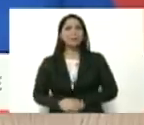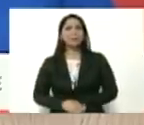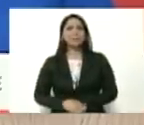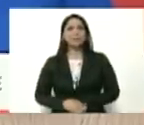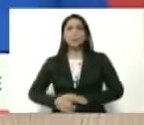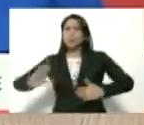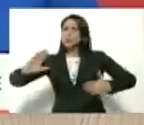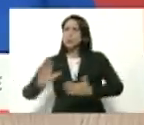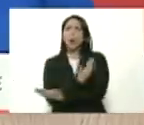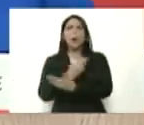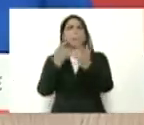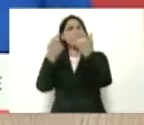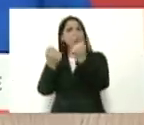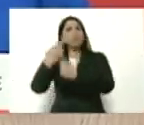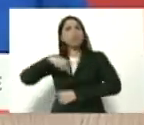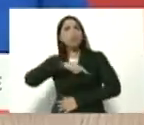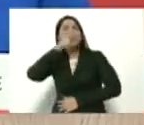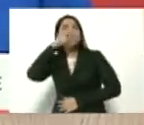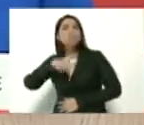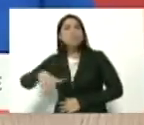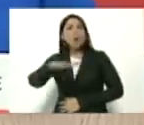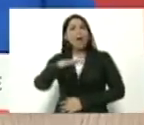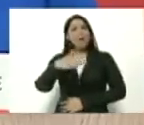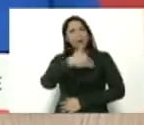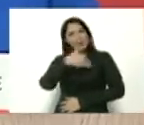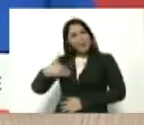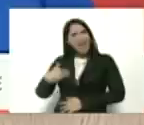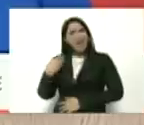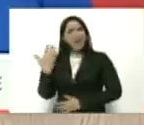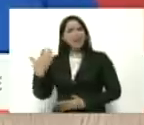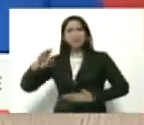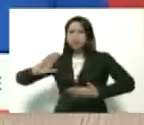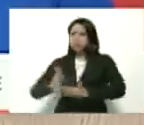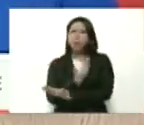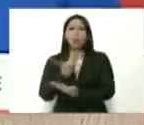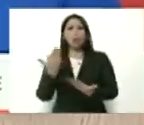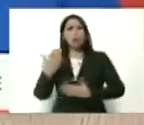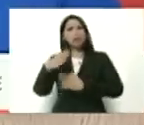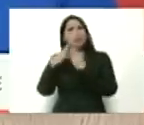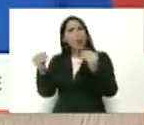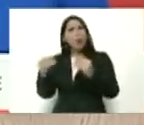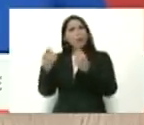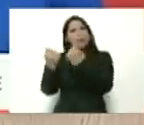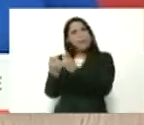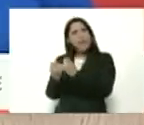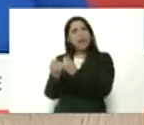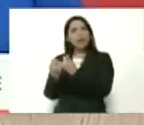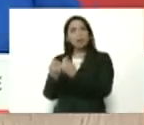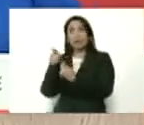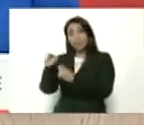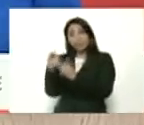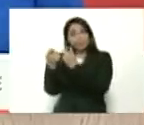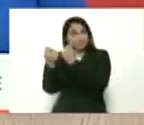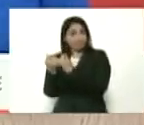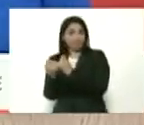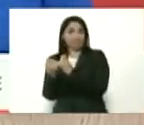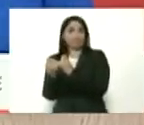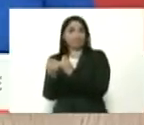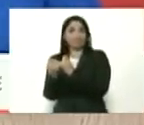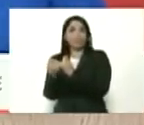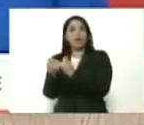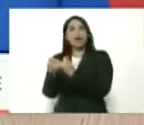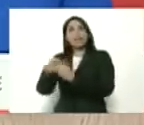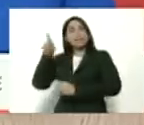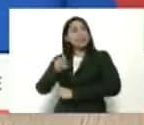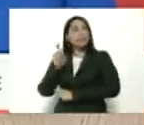roben los activos de nuestro pueblo, que procuran el despojo de los recursos financieros. Recursos financieros que